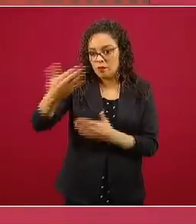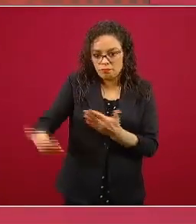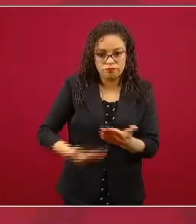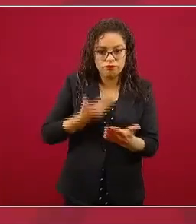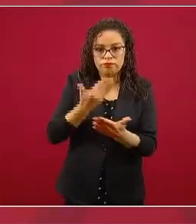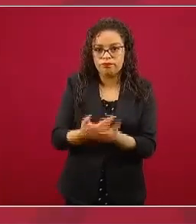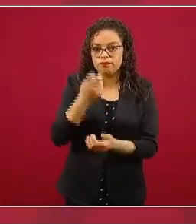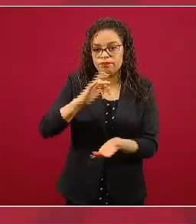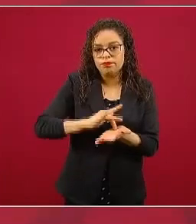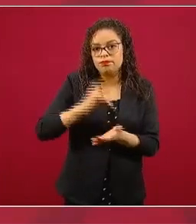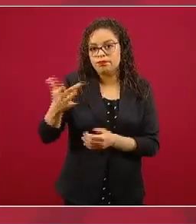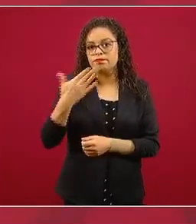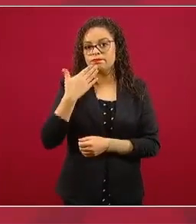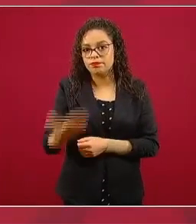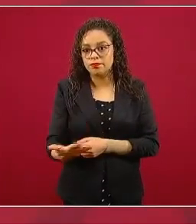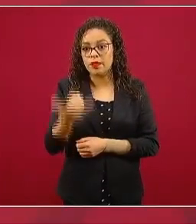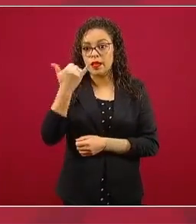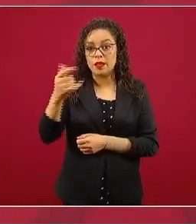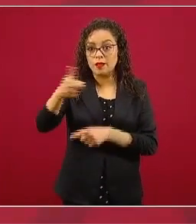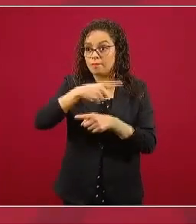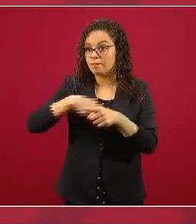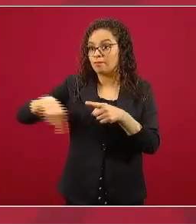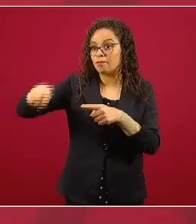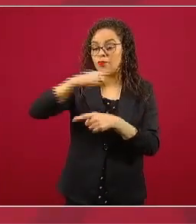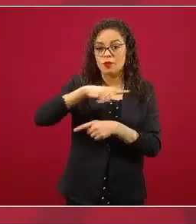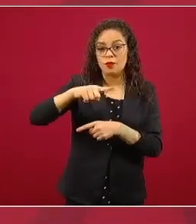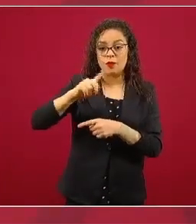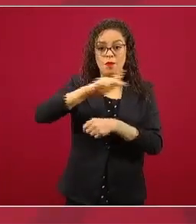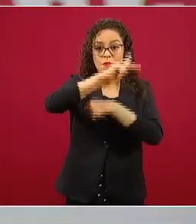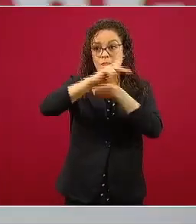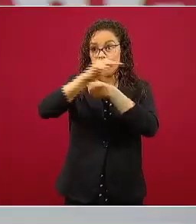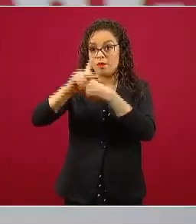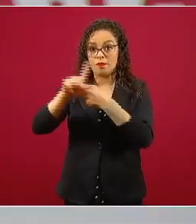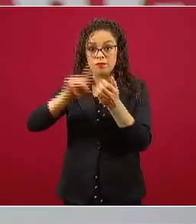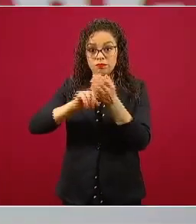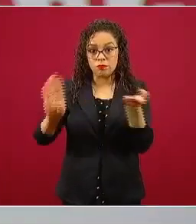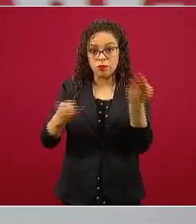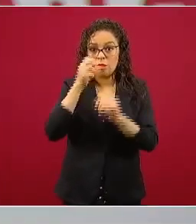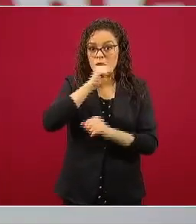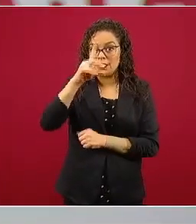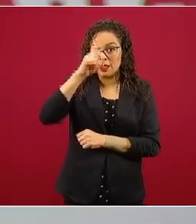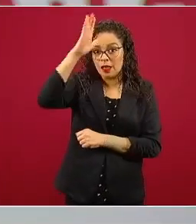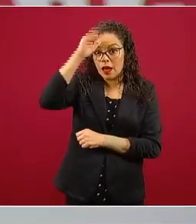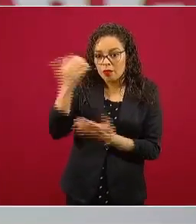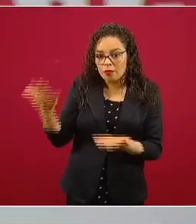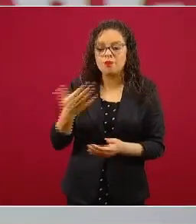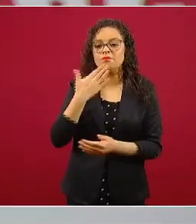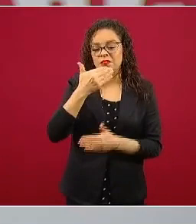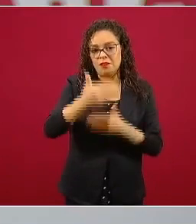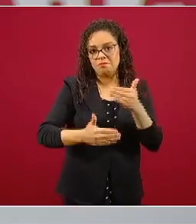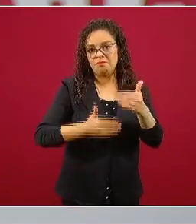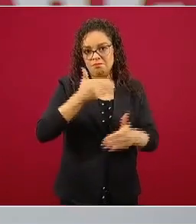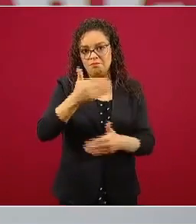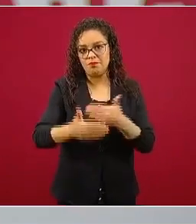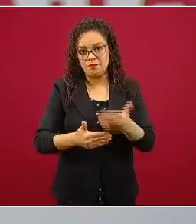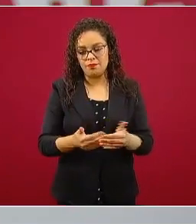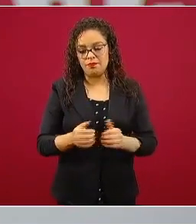hay un consenso en el mundo que va en esa dirección. Entonces en eso estamos, eso es lo que queremos hacer. La vacuna es